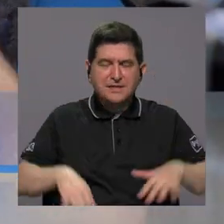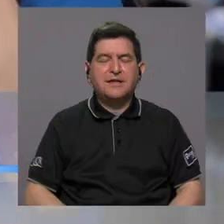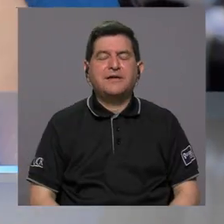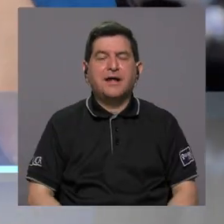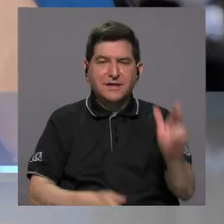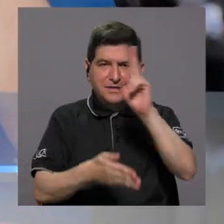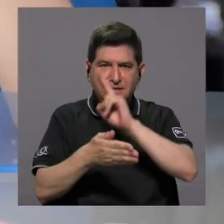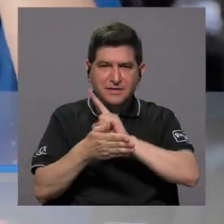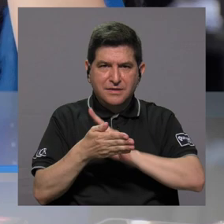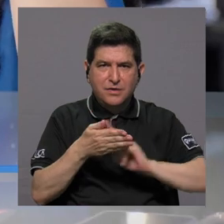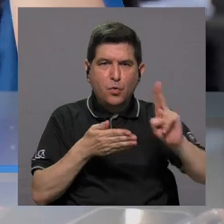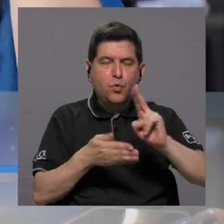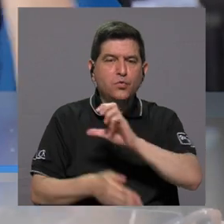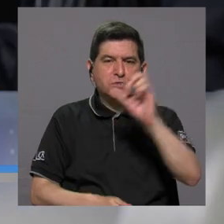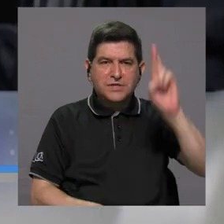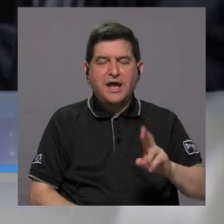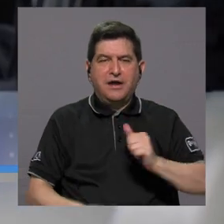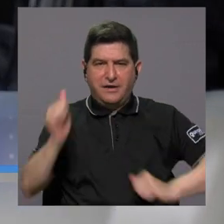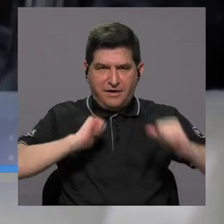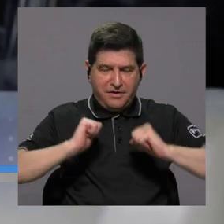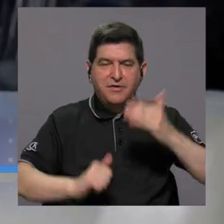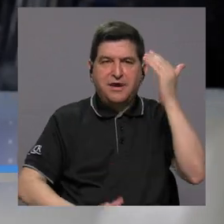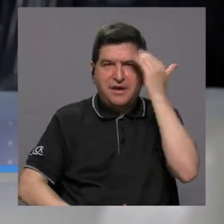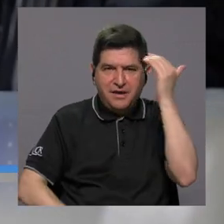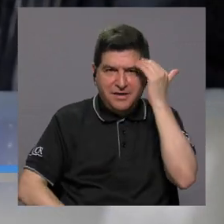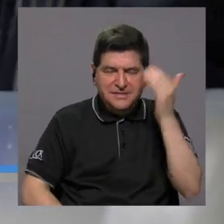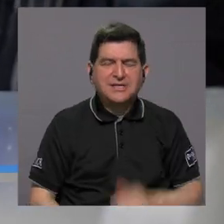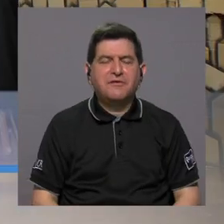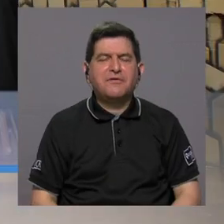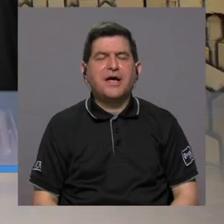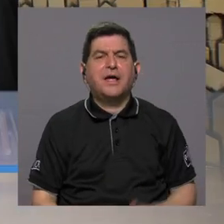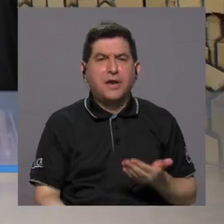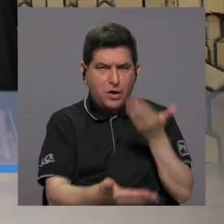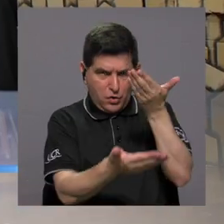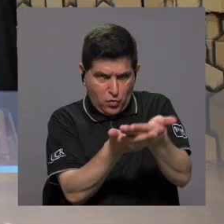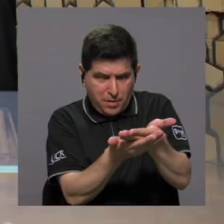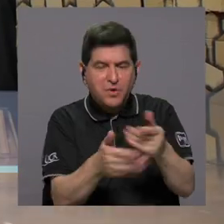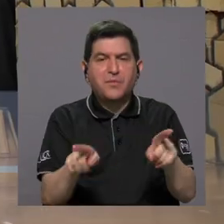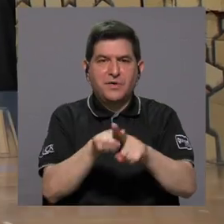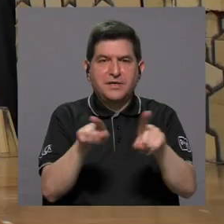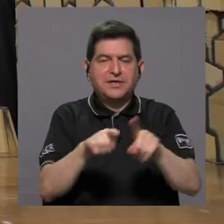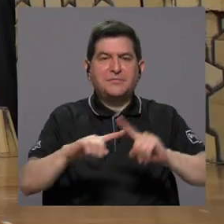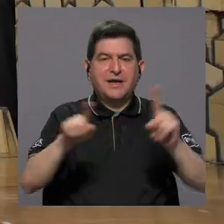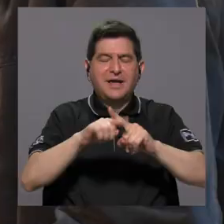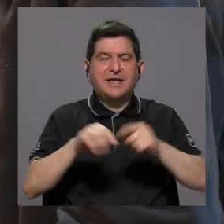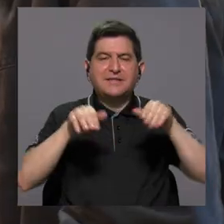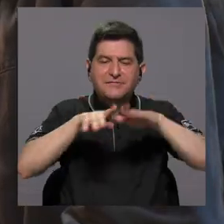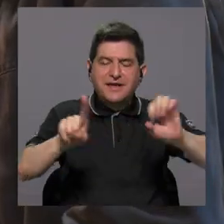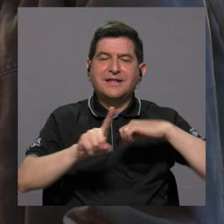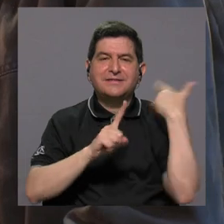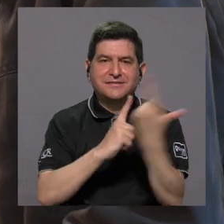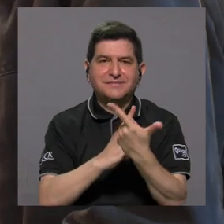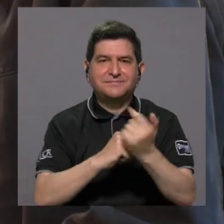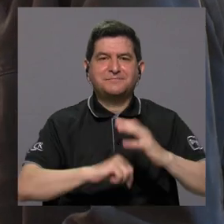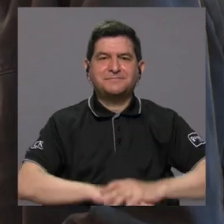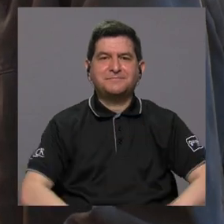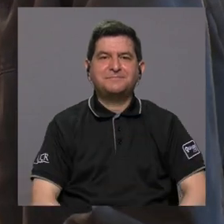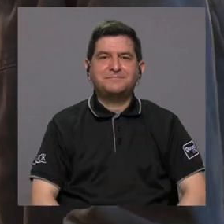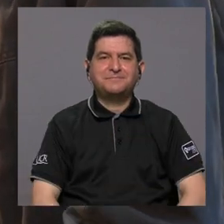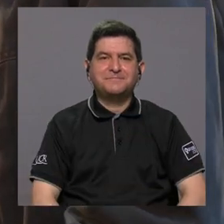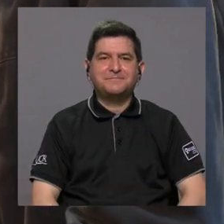Teatro Universitario y entérese de la cartelera que ofrece, así como sus redes sociales.